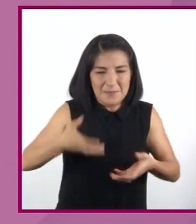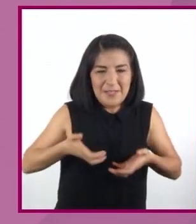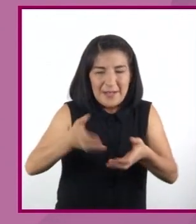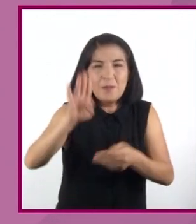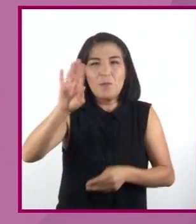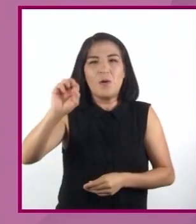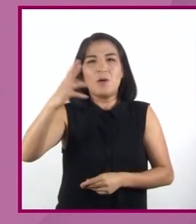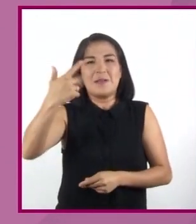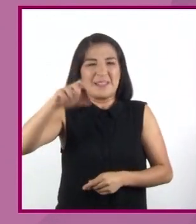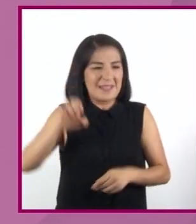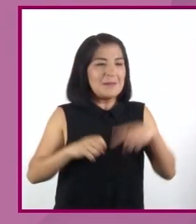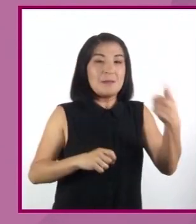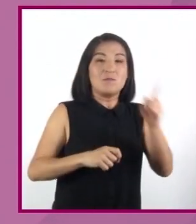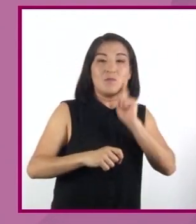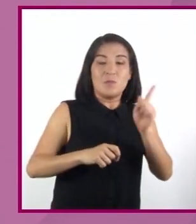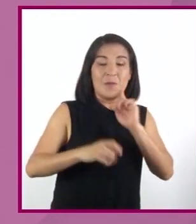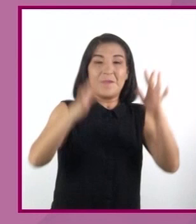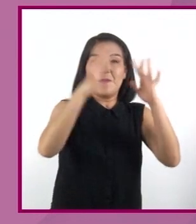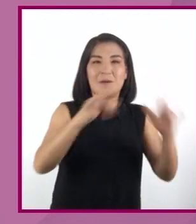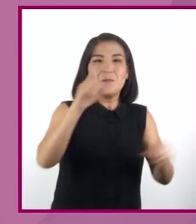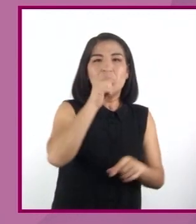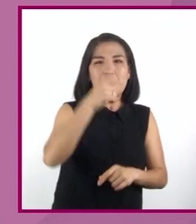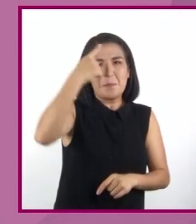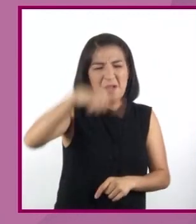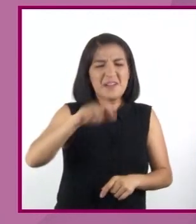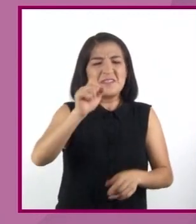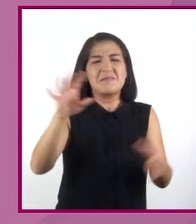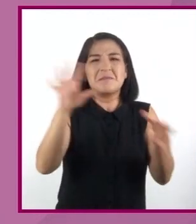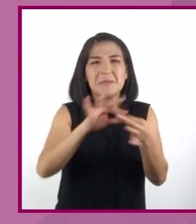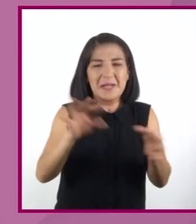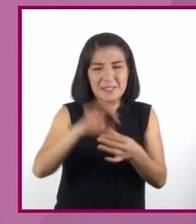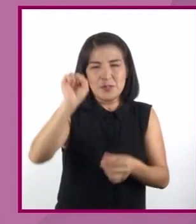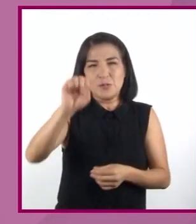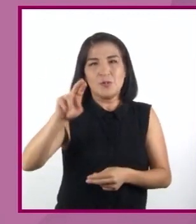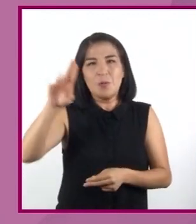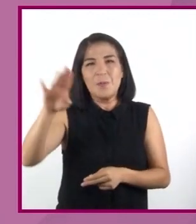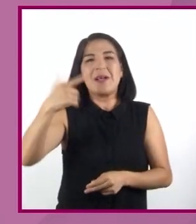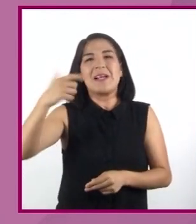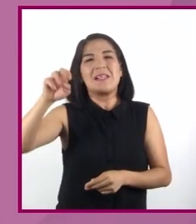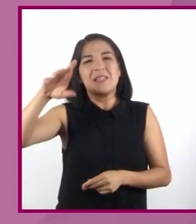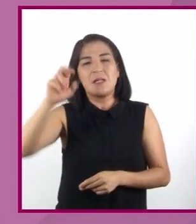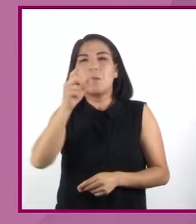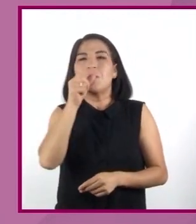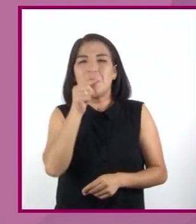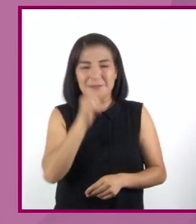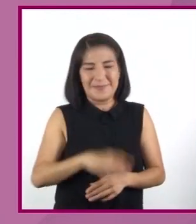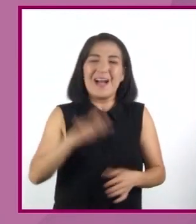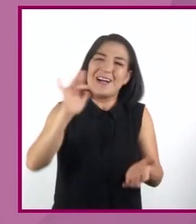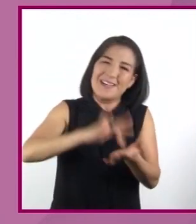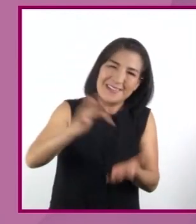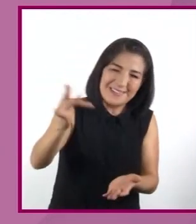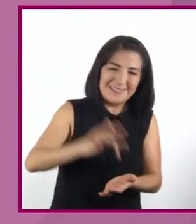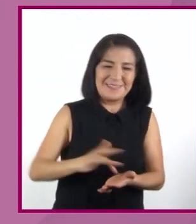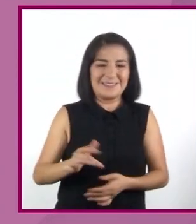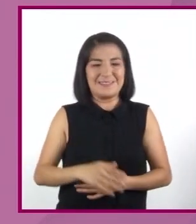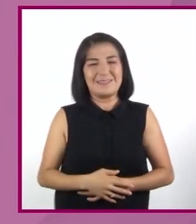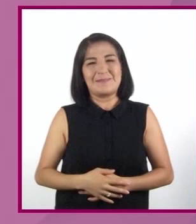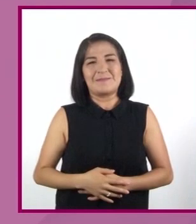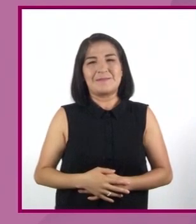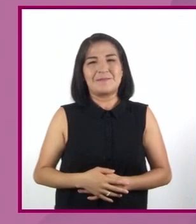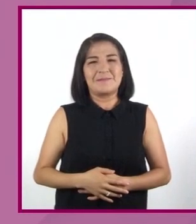y un agente de la policía francesa para hablarnos sobre el subgénero policíaco. Gracias.